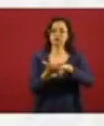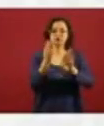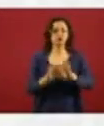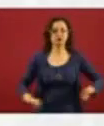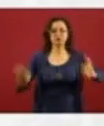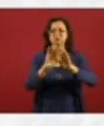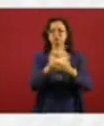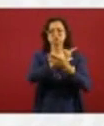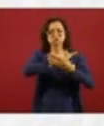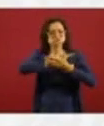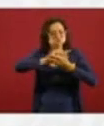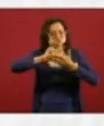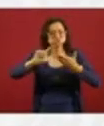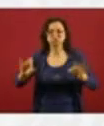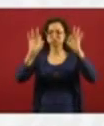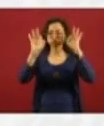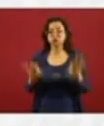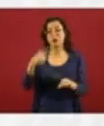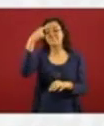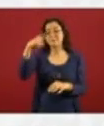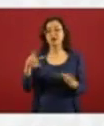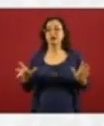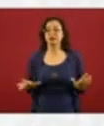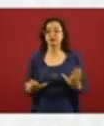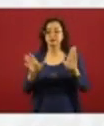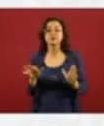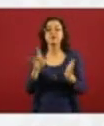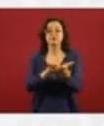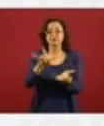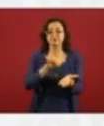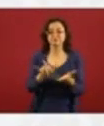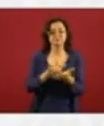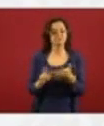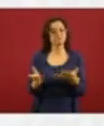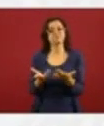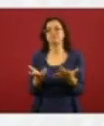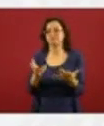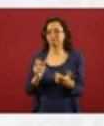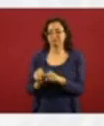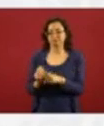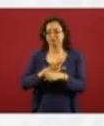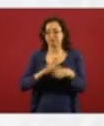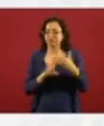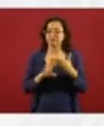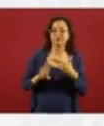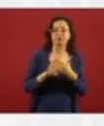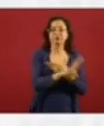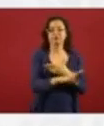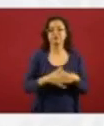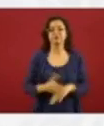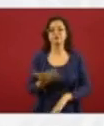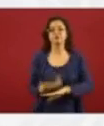limpios, para que con esto coadyuven a la situación sanitaria del coronavirus. Esto